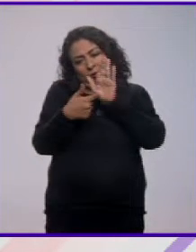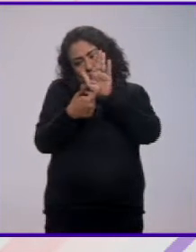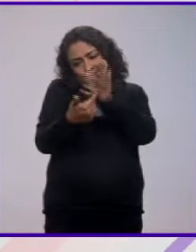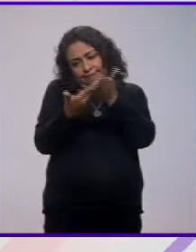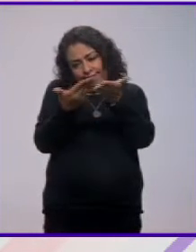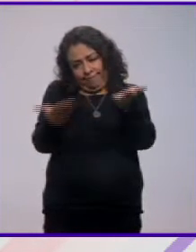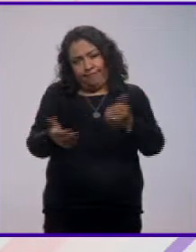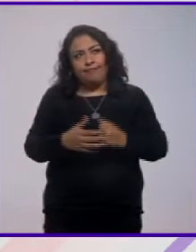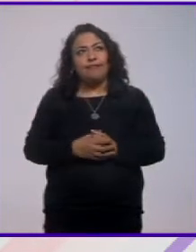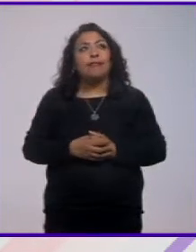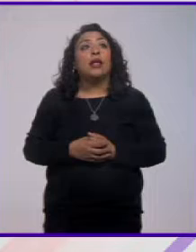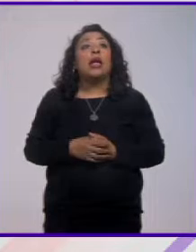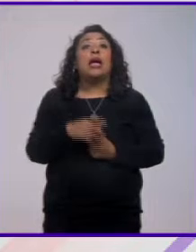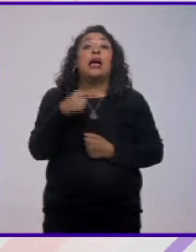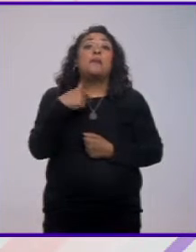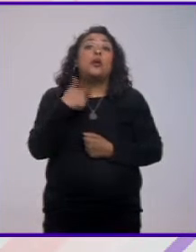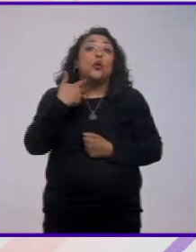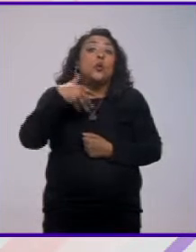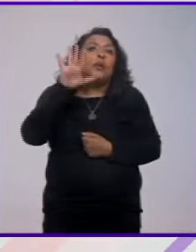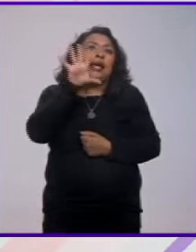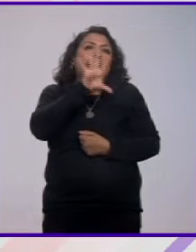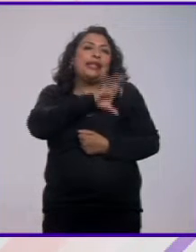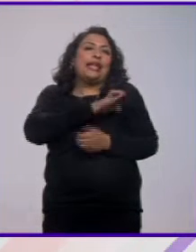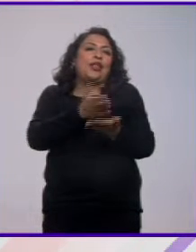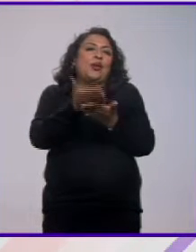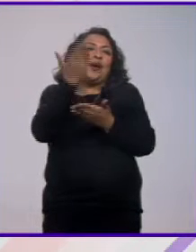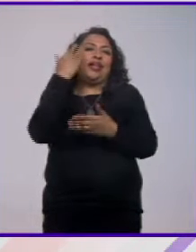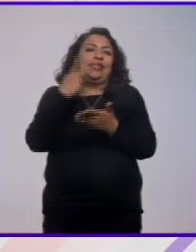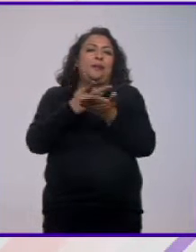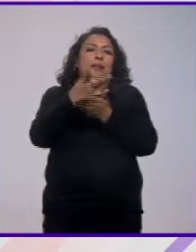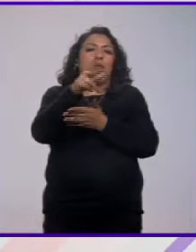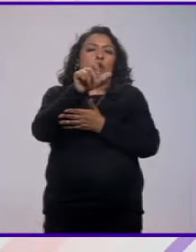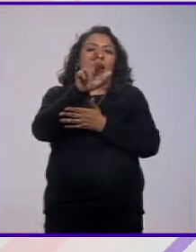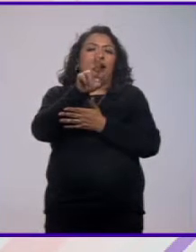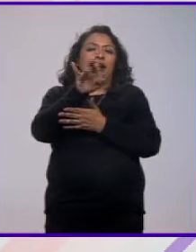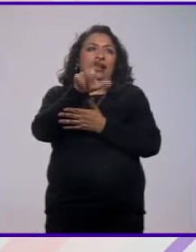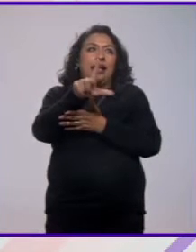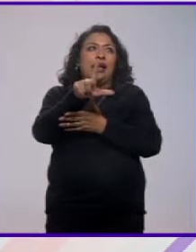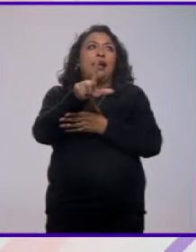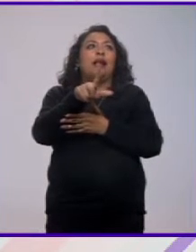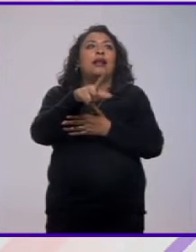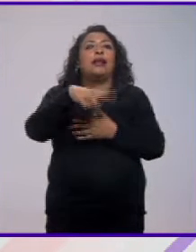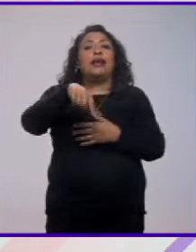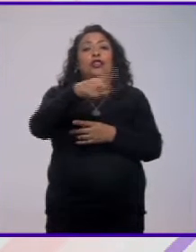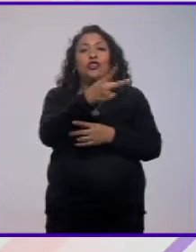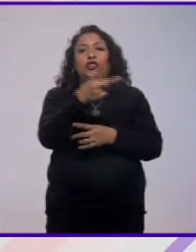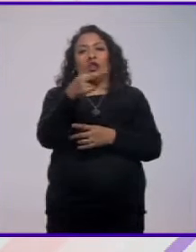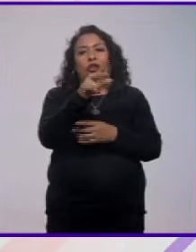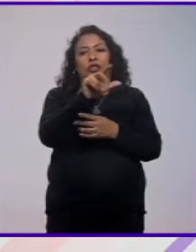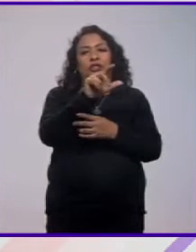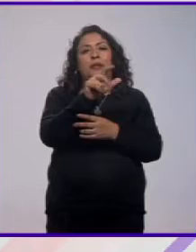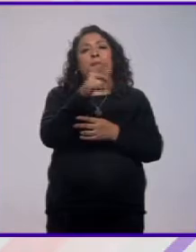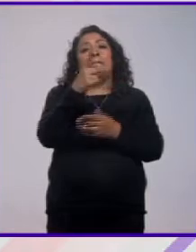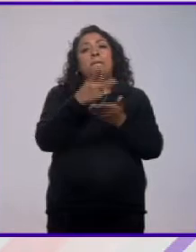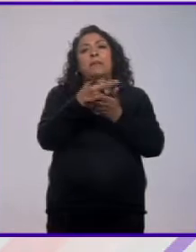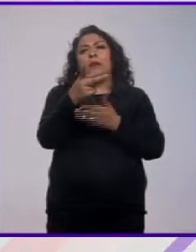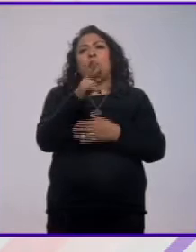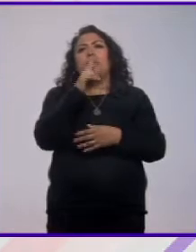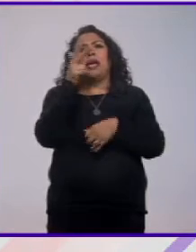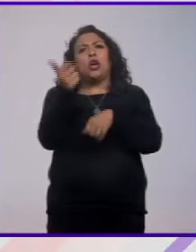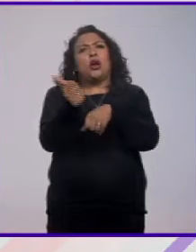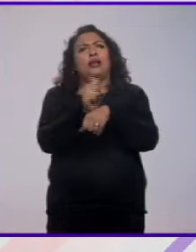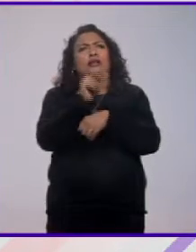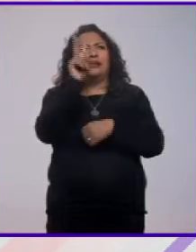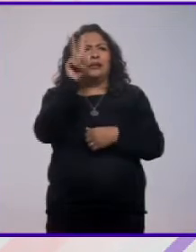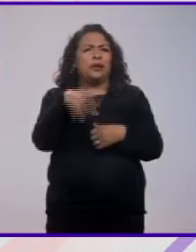de ello, ¿no? A mí me hubiera encantado que en la pasada edición de los premios Ariel, tú y Angelina se llevaran el premio a la mejor actriz, porque la